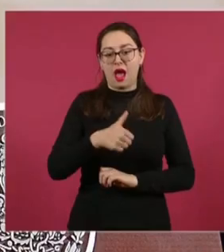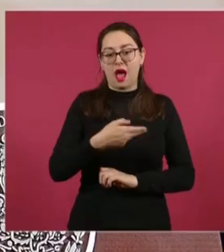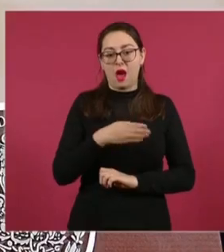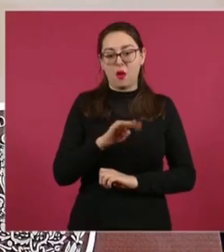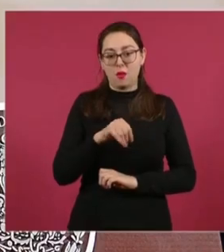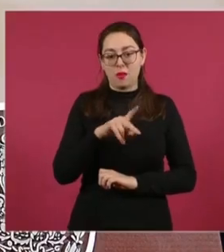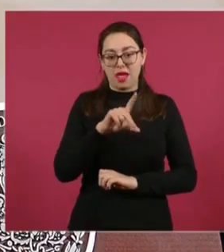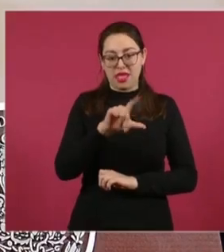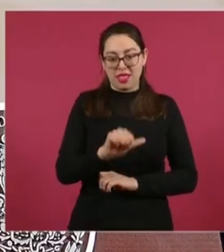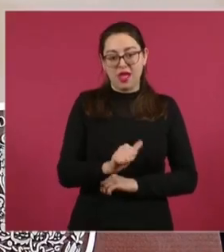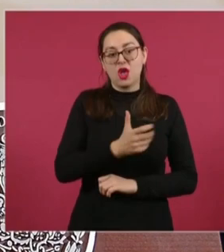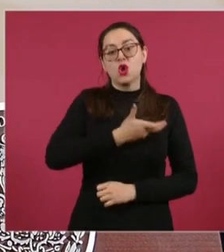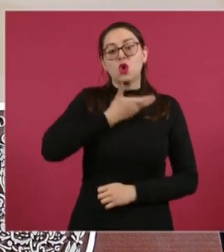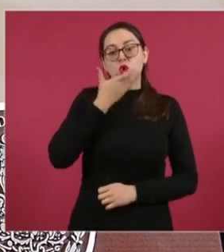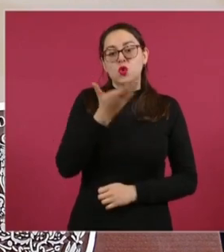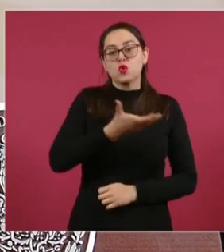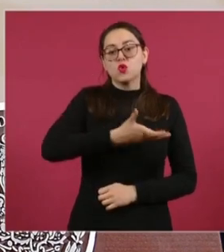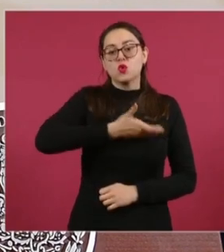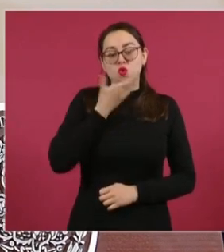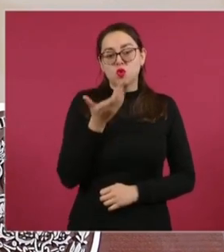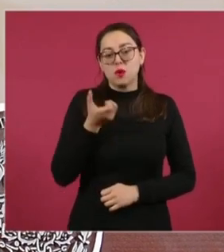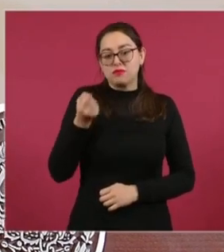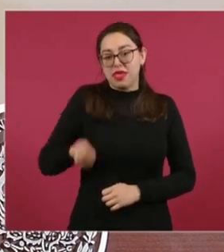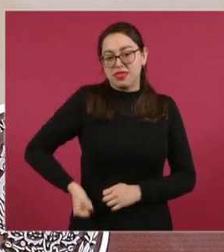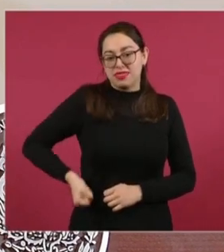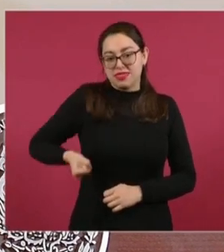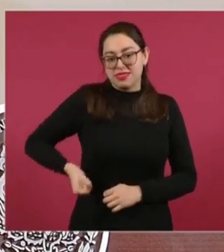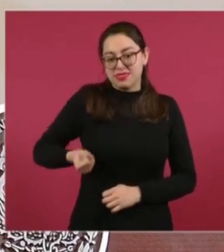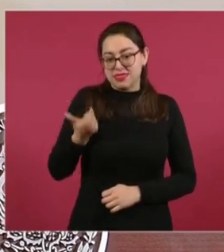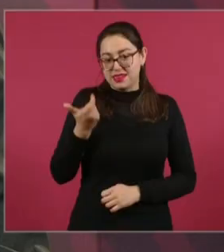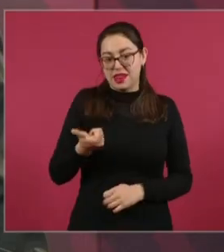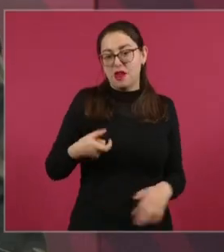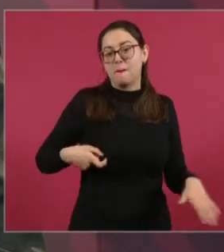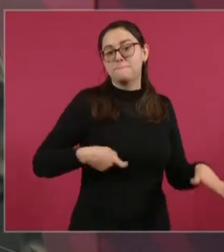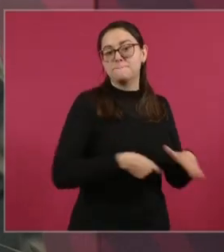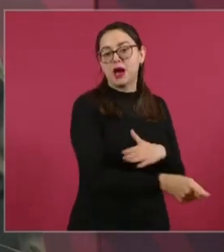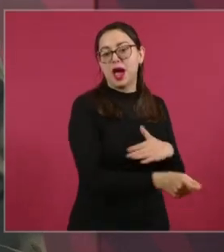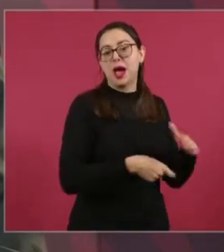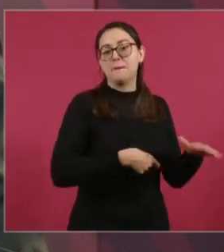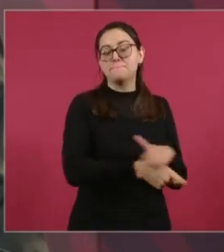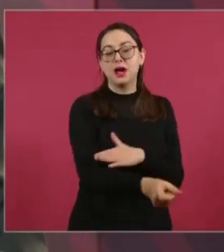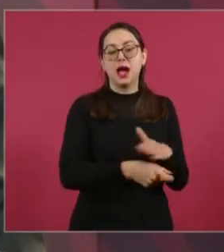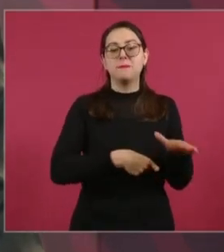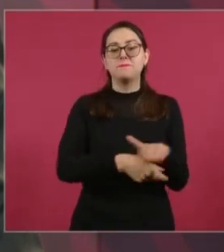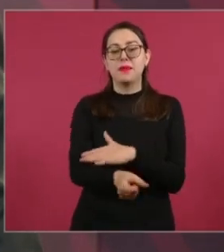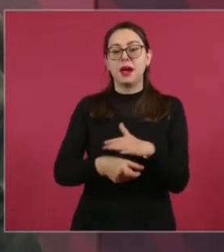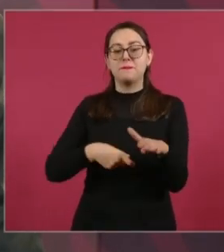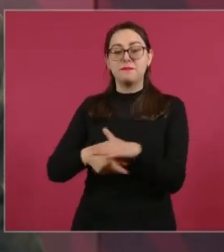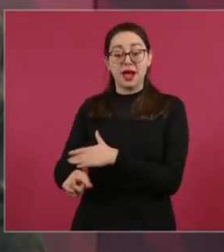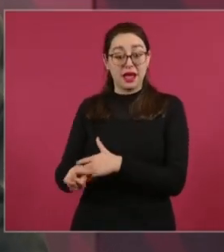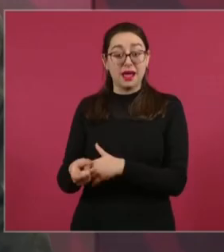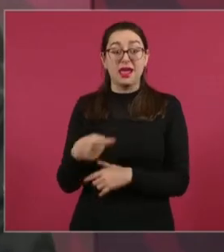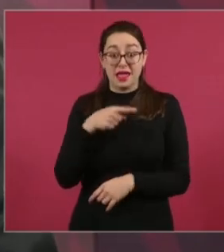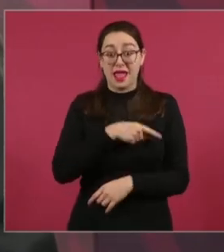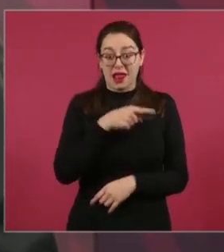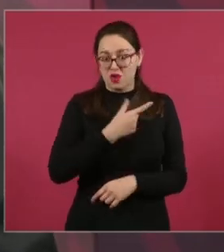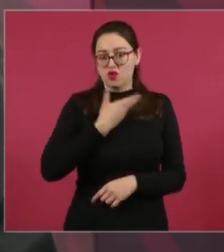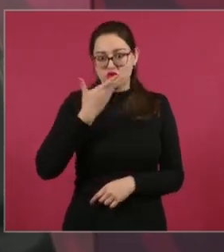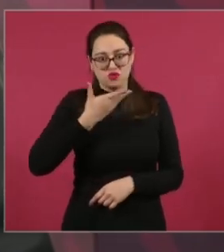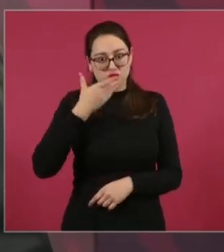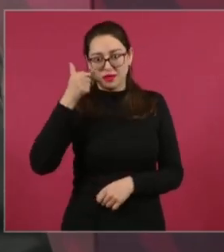tenía esa práctica de a todo el que le daba dinero lo grababa.